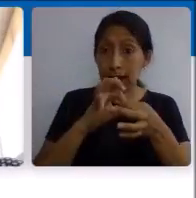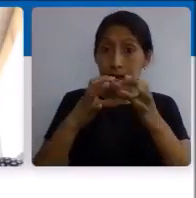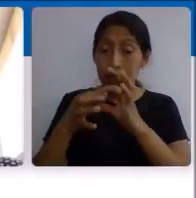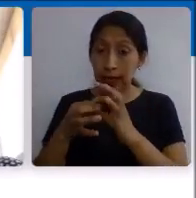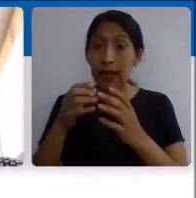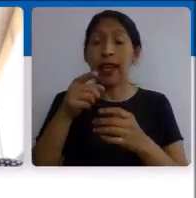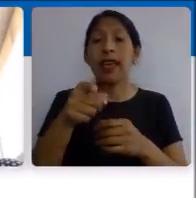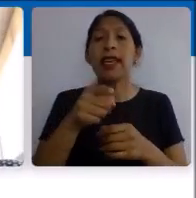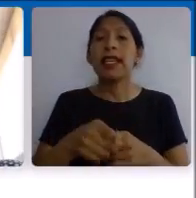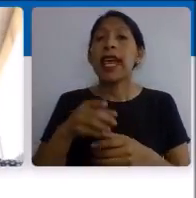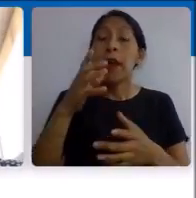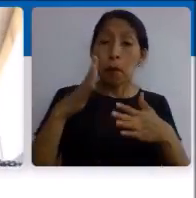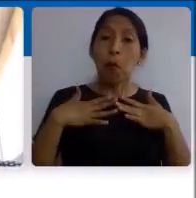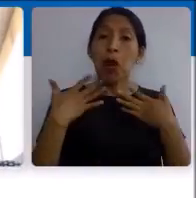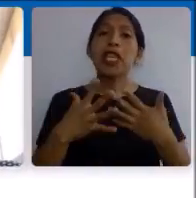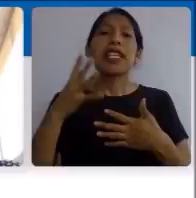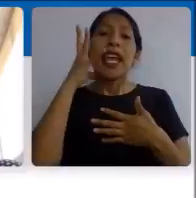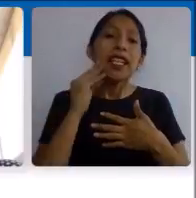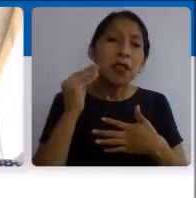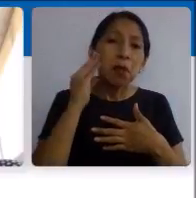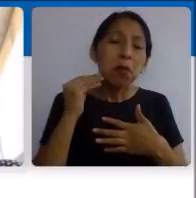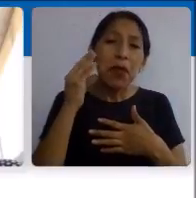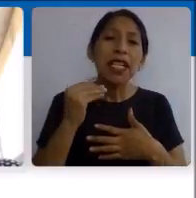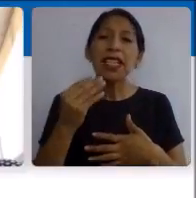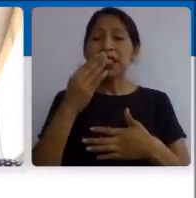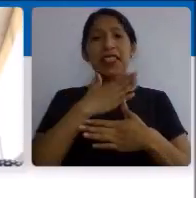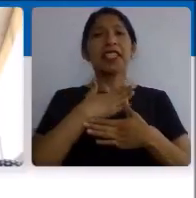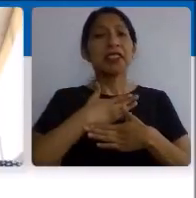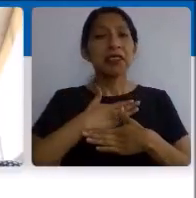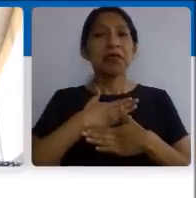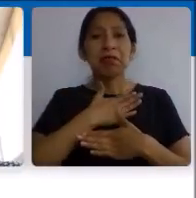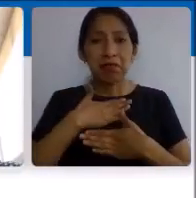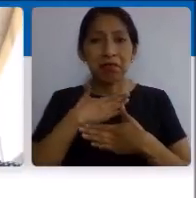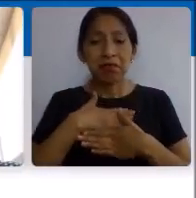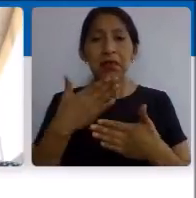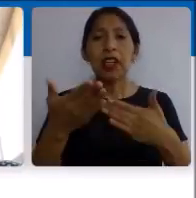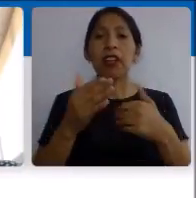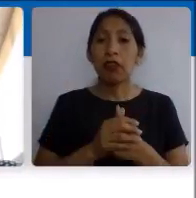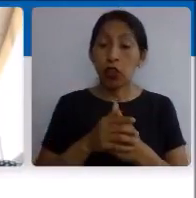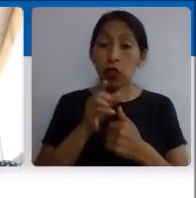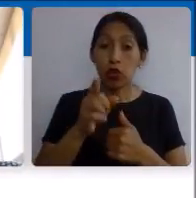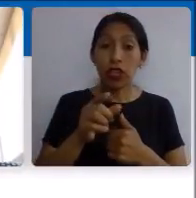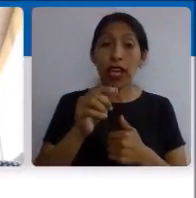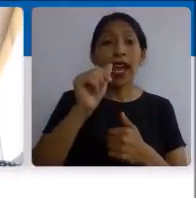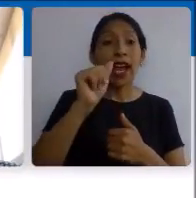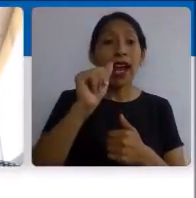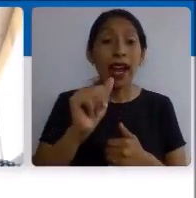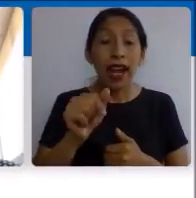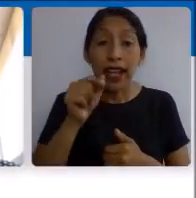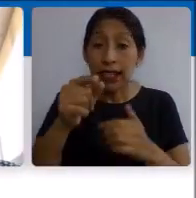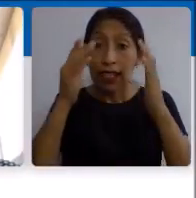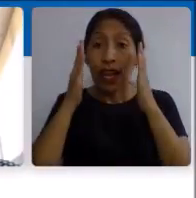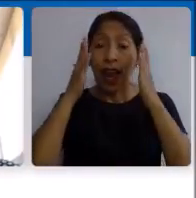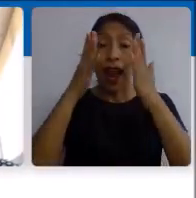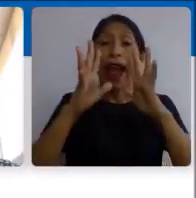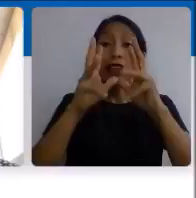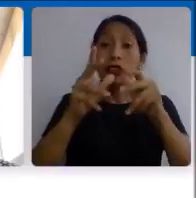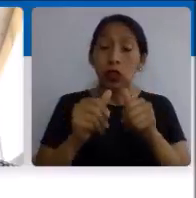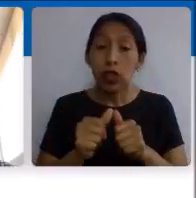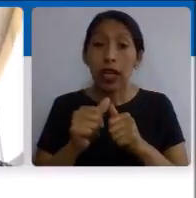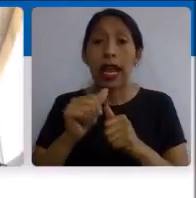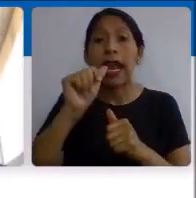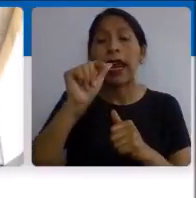especializada en turismo de aventura. Estamos mencionando, por ejemplo, IGLTA, que es una asociación que se enfoca en el turismo